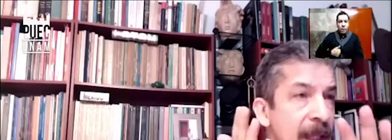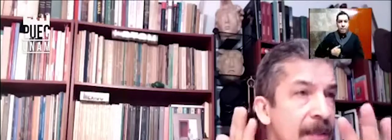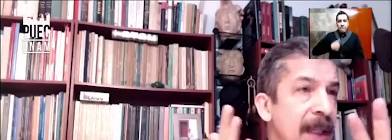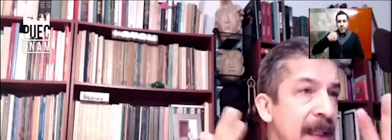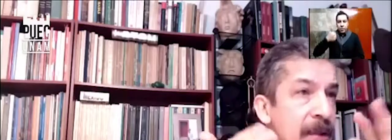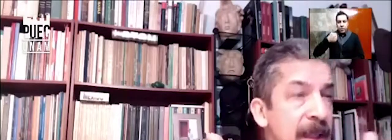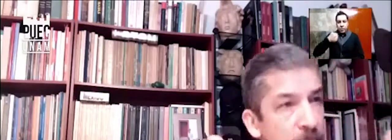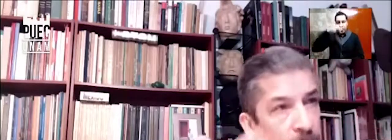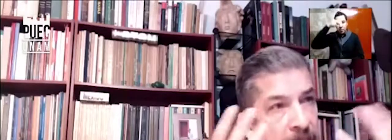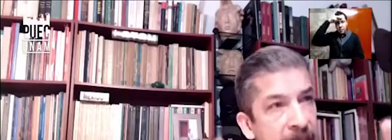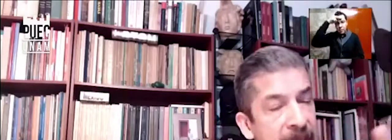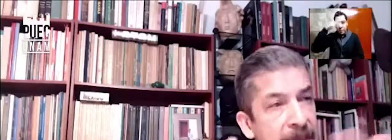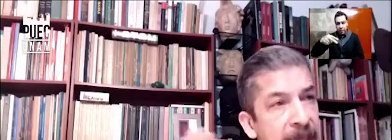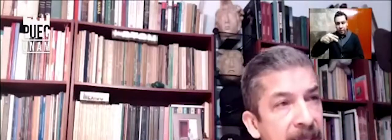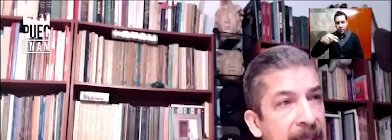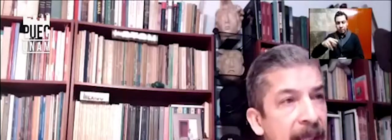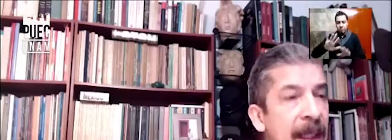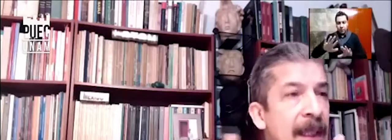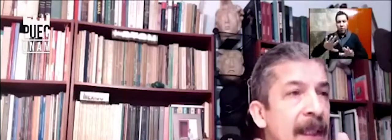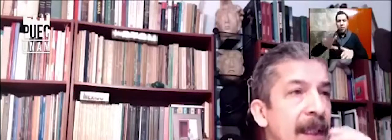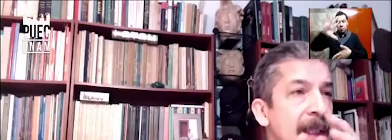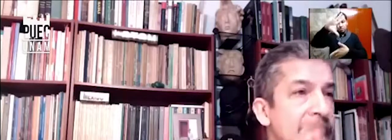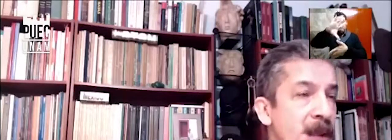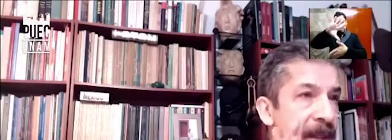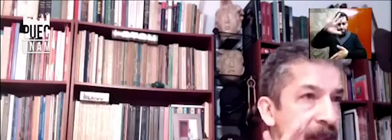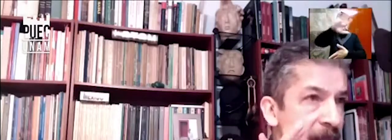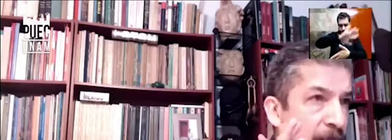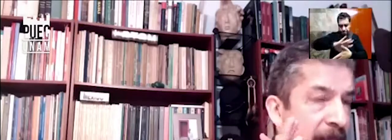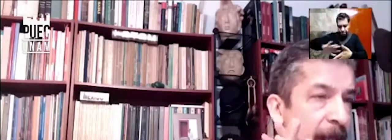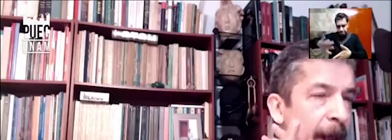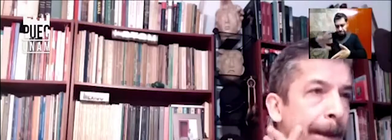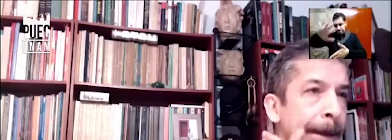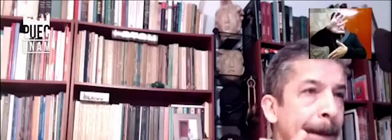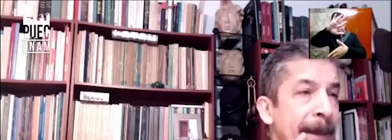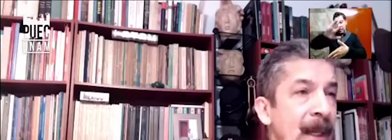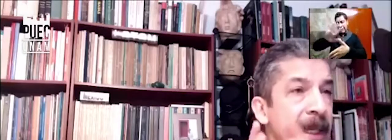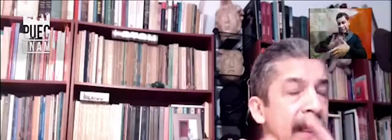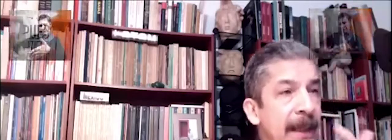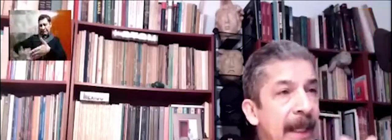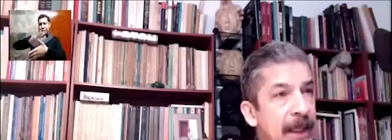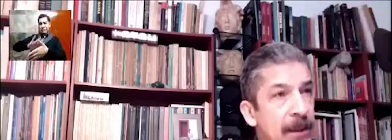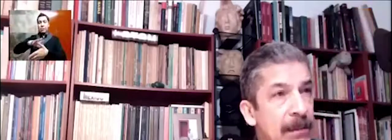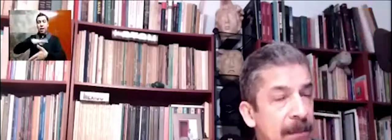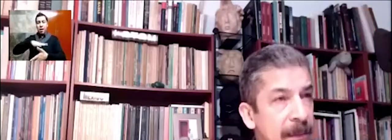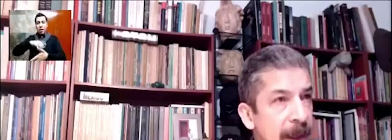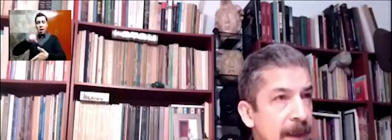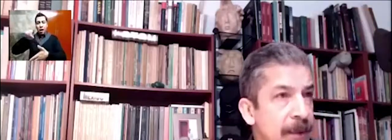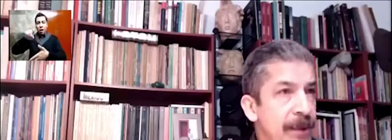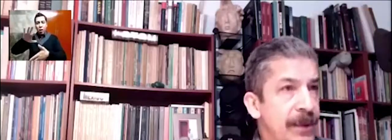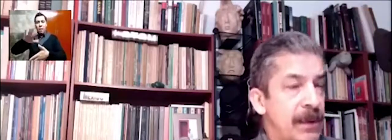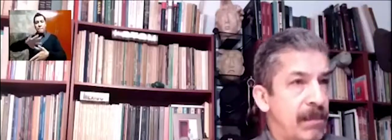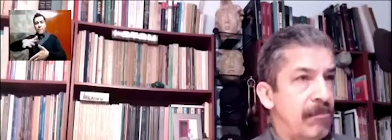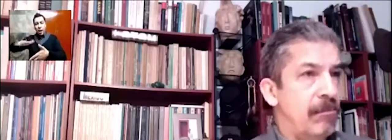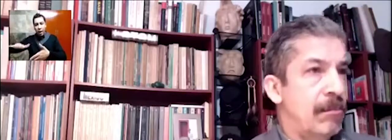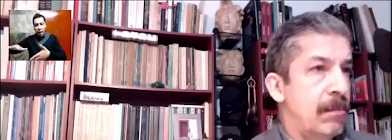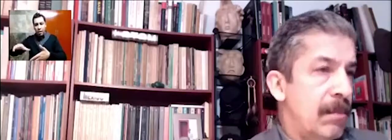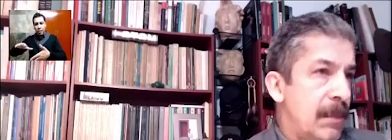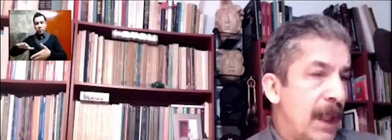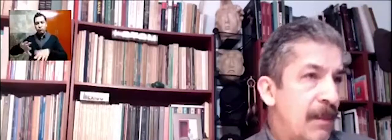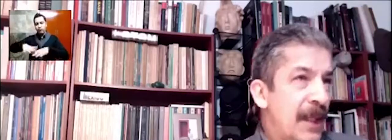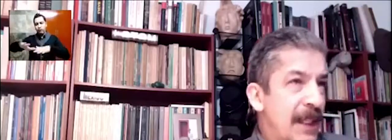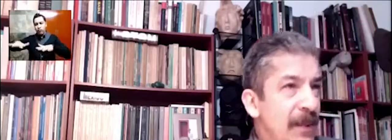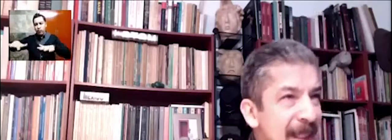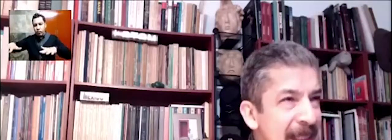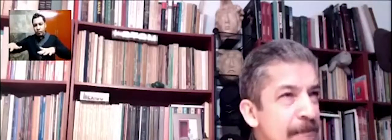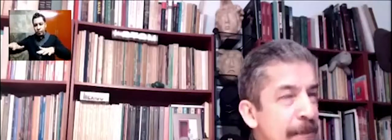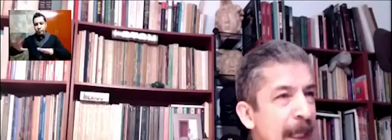zona del Bajío y luego Árida América y Oasis América, y la región de los, digamos,